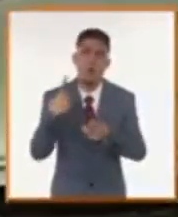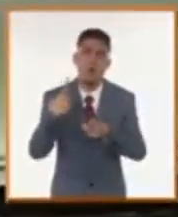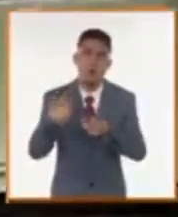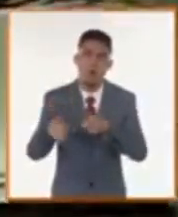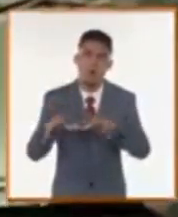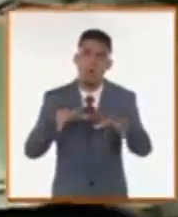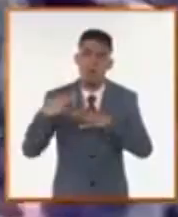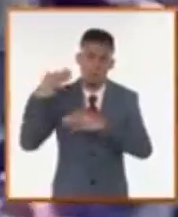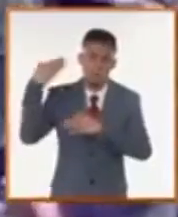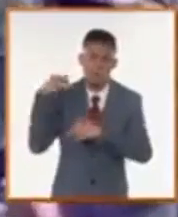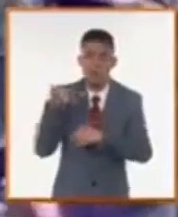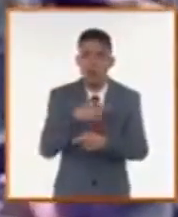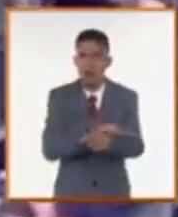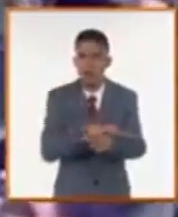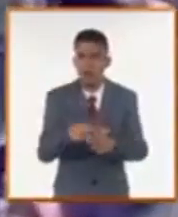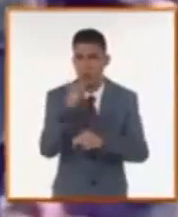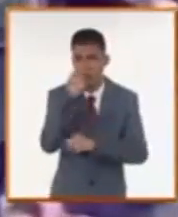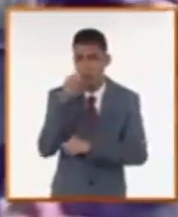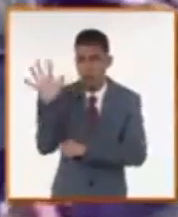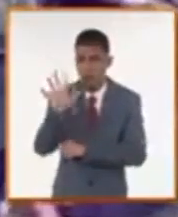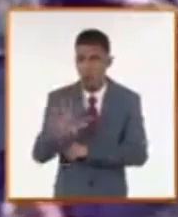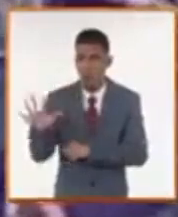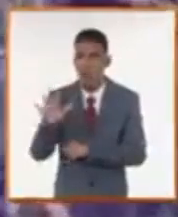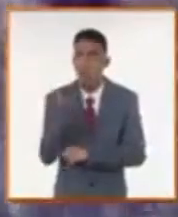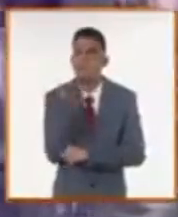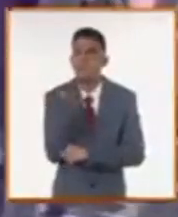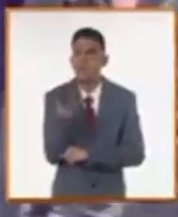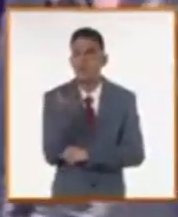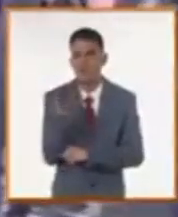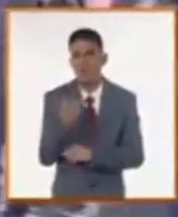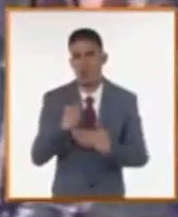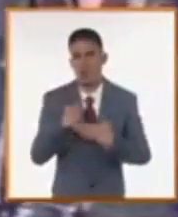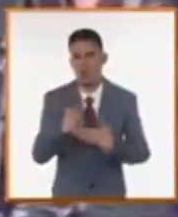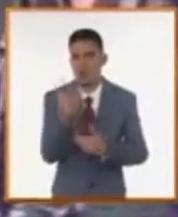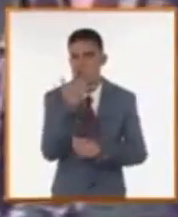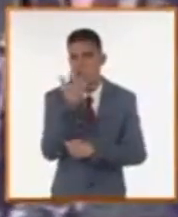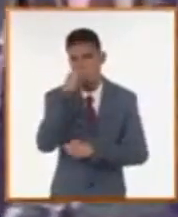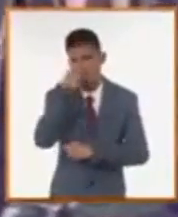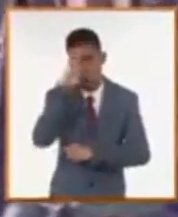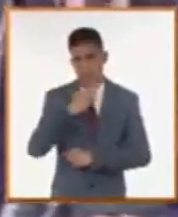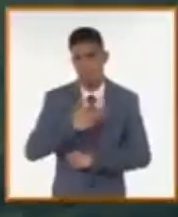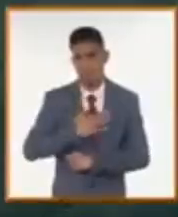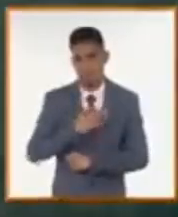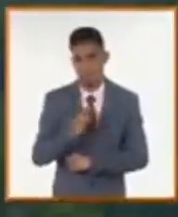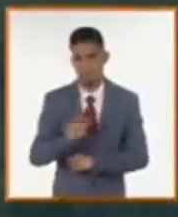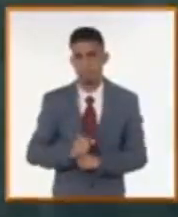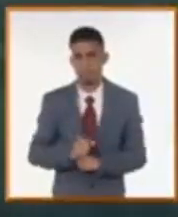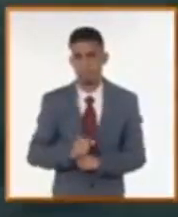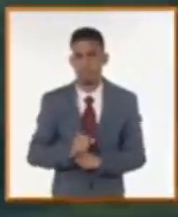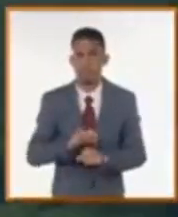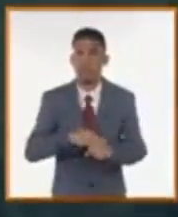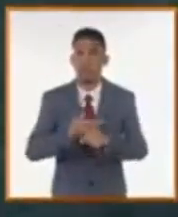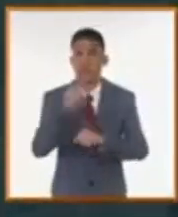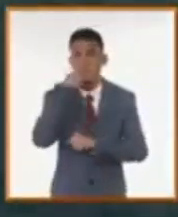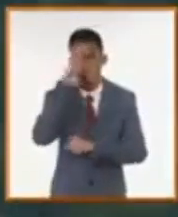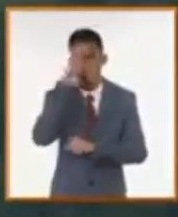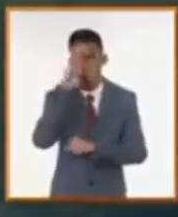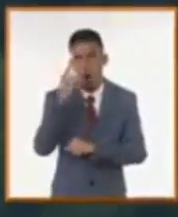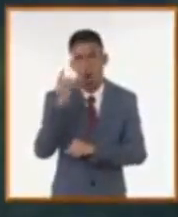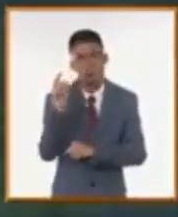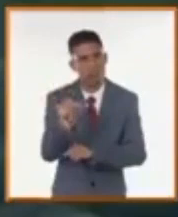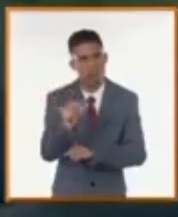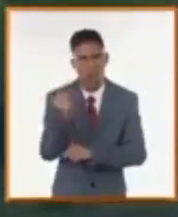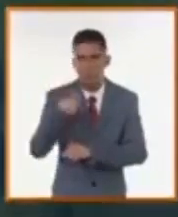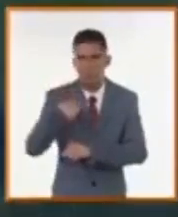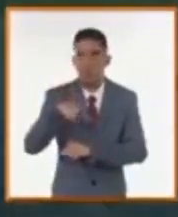historia reciente, Angola recurrió a su fiel aliado. Cuba correspondió a la nueva solicitud de Angola